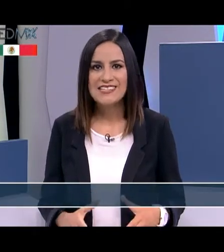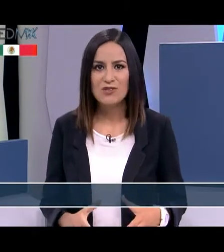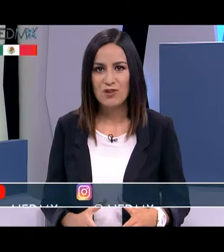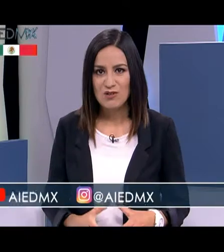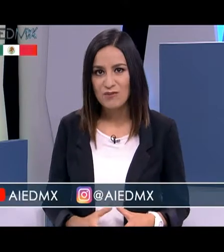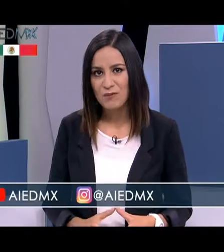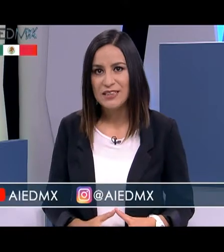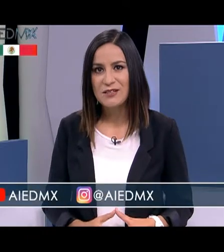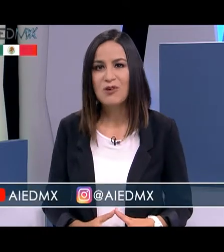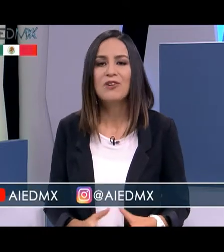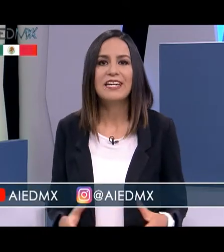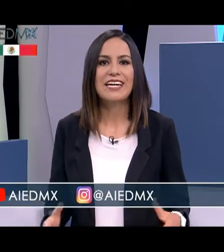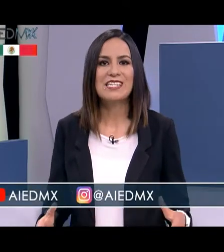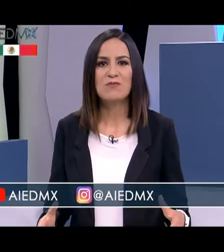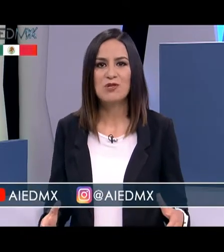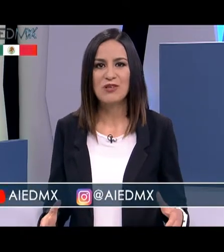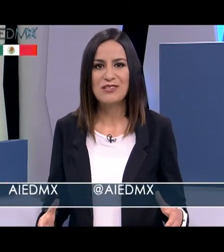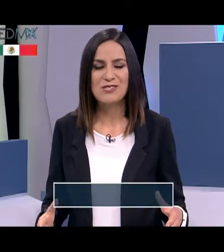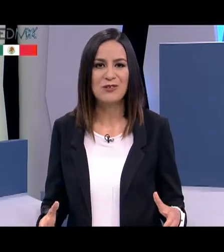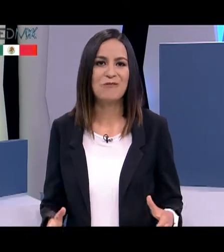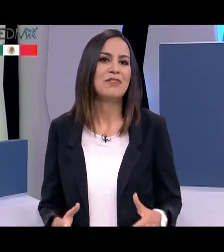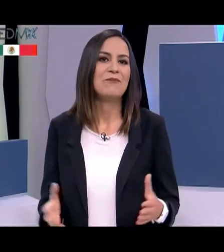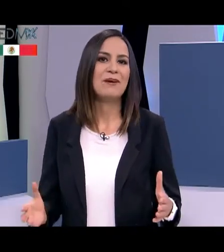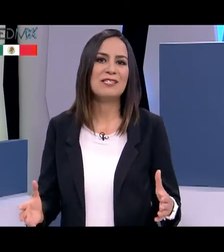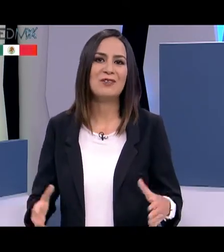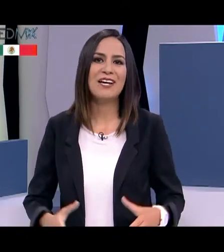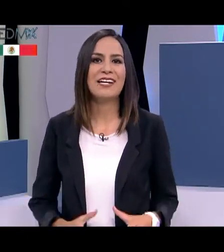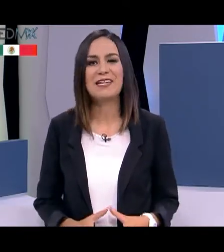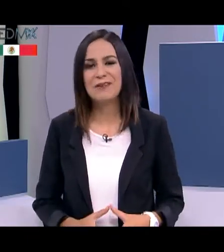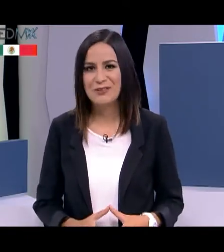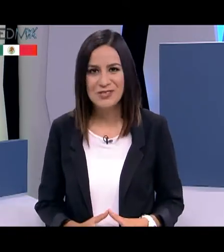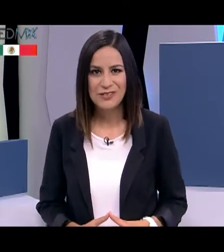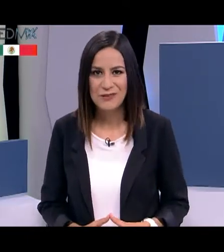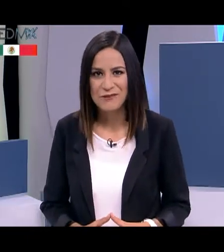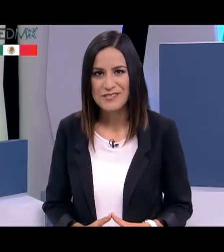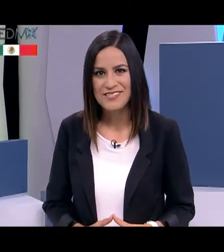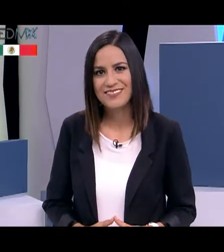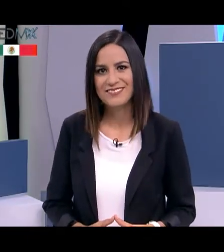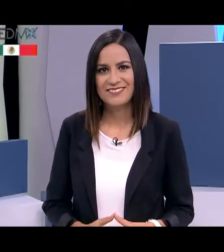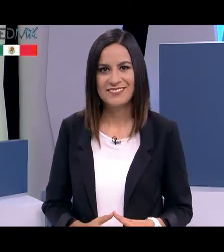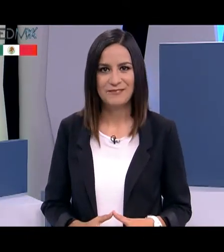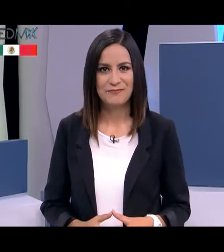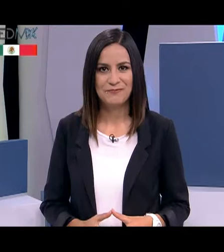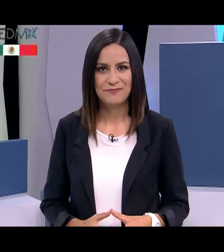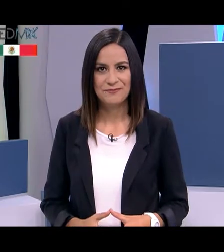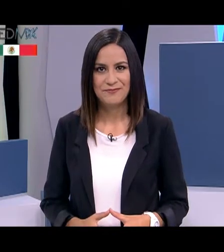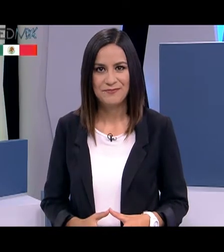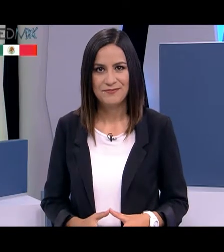posible este esfuerzo informativo, gracias por su atención. Pasen una agradable noche de jueves.